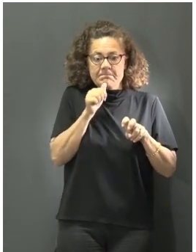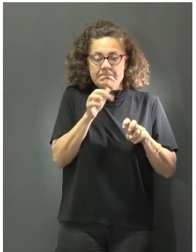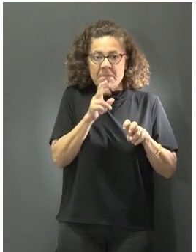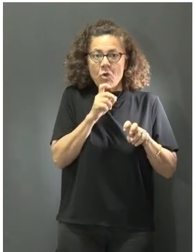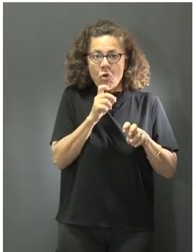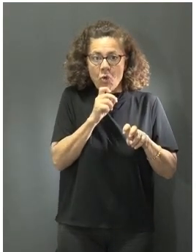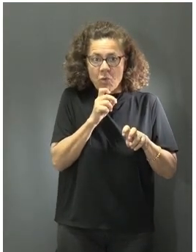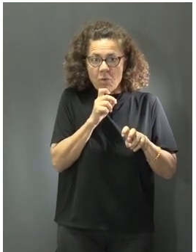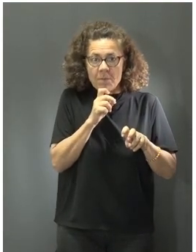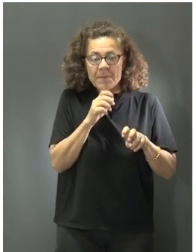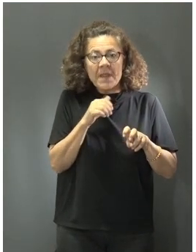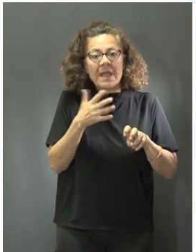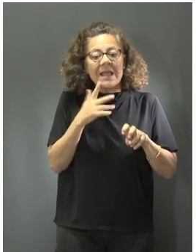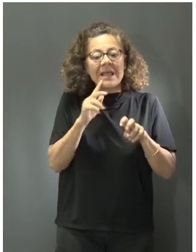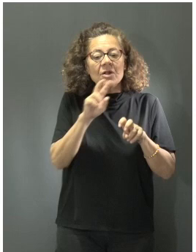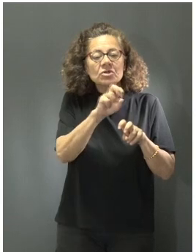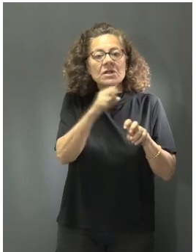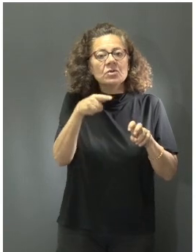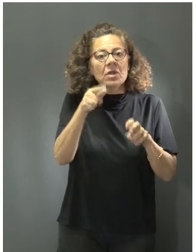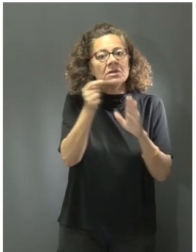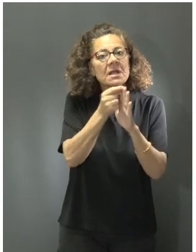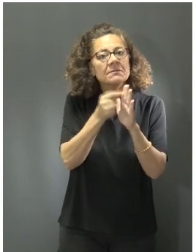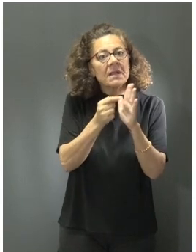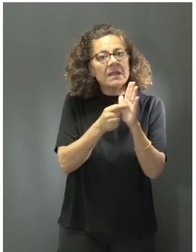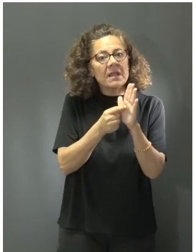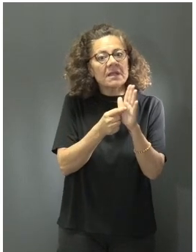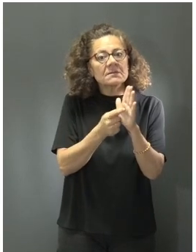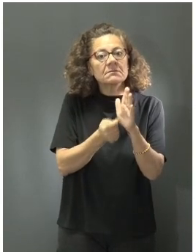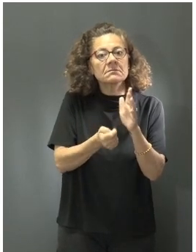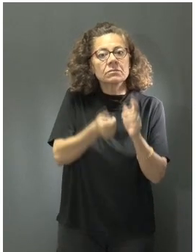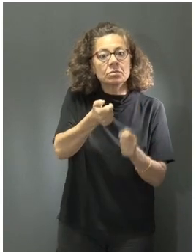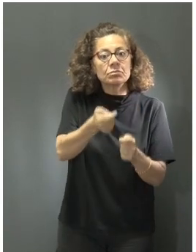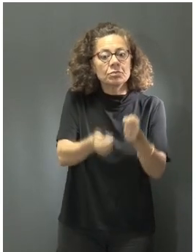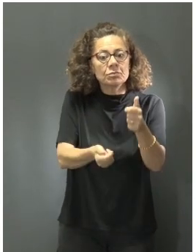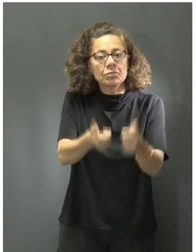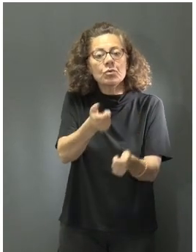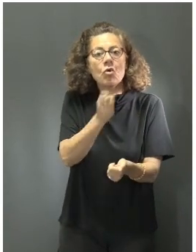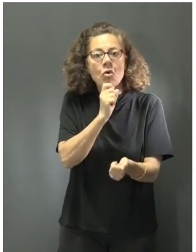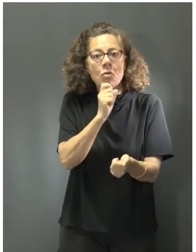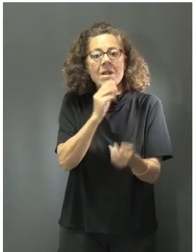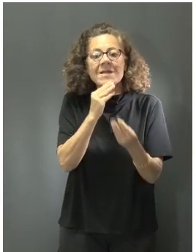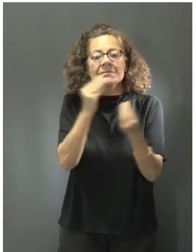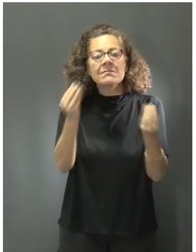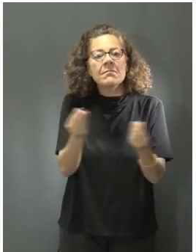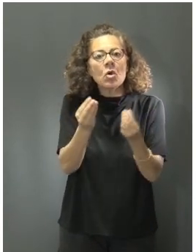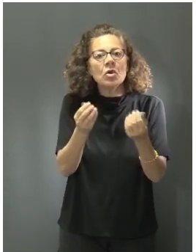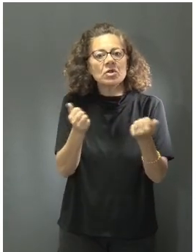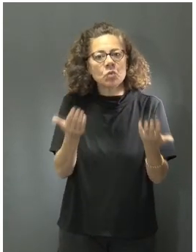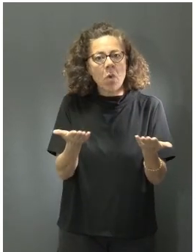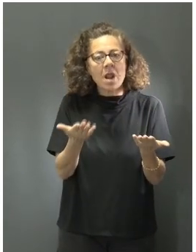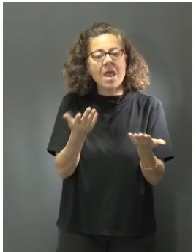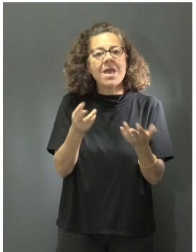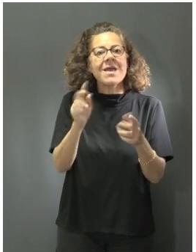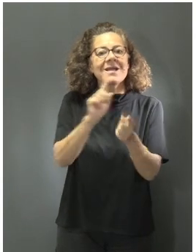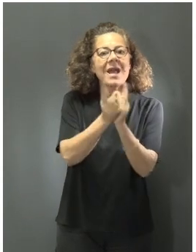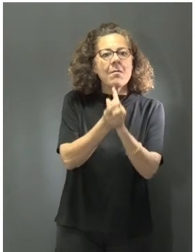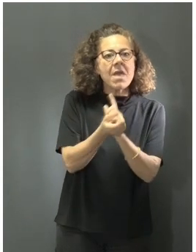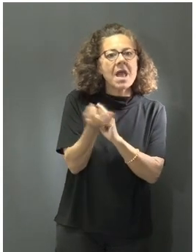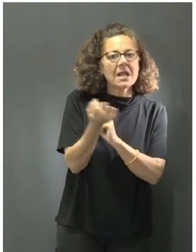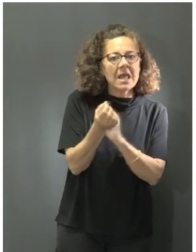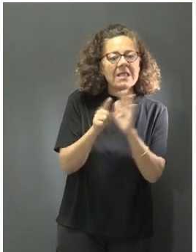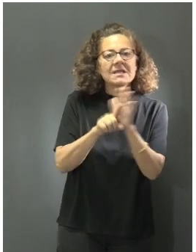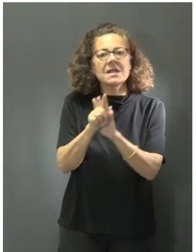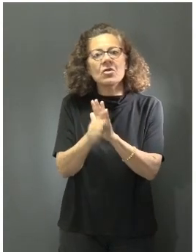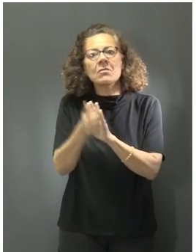Y cuáles son los resultados de las medidas que se van implementando y cuáles son las mejoras y qué es lo que hay que rectificar y qué es lo que hay que